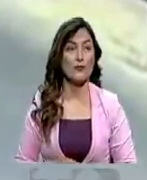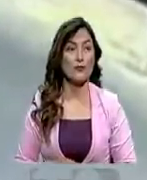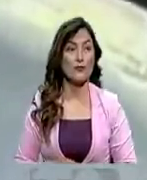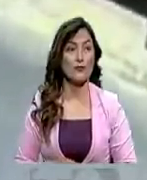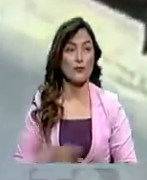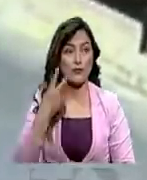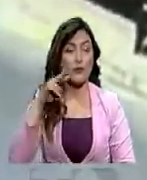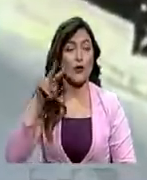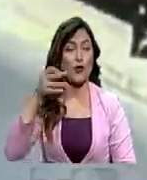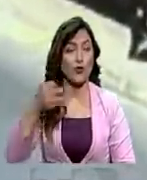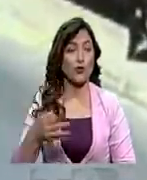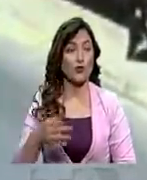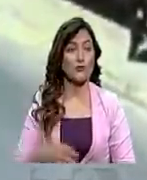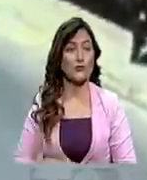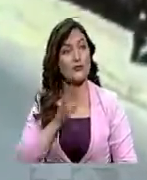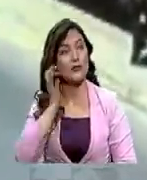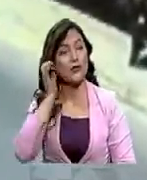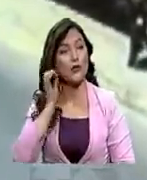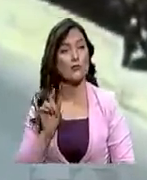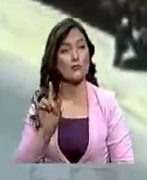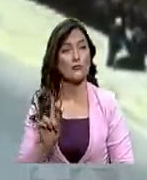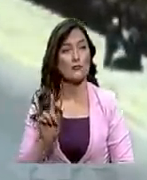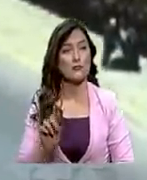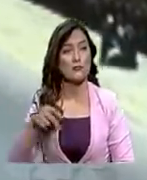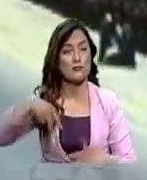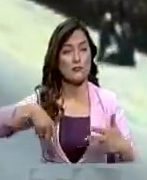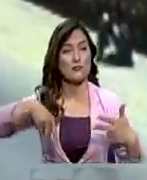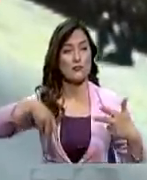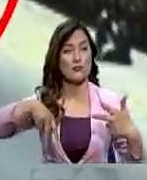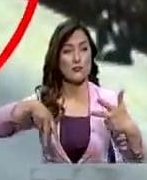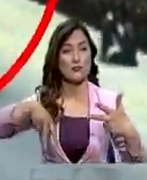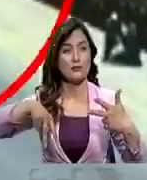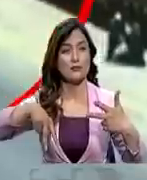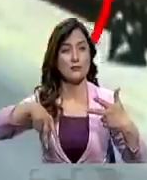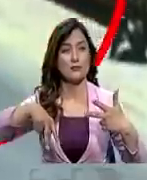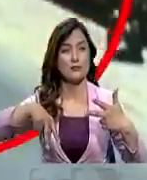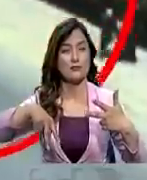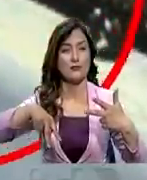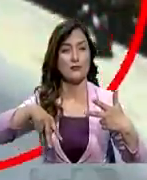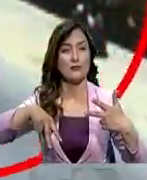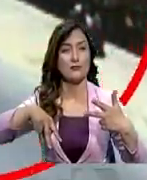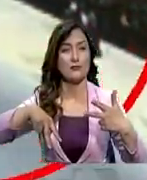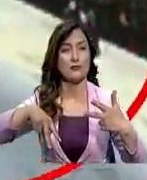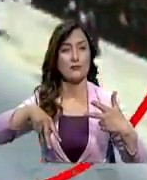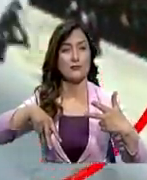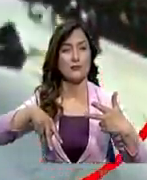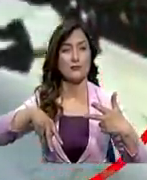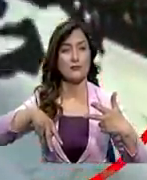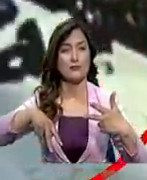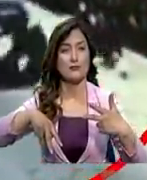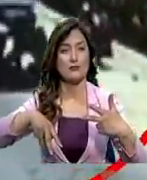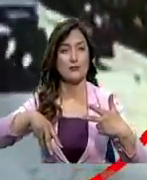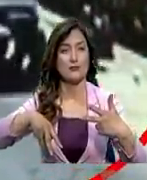En el video se observa que cuando la mujer empieza a cruzar la calle, el carro que no tiene placas da retro y la golpea.